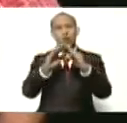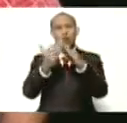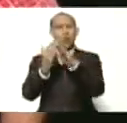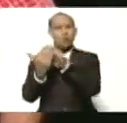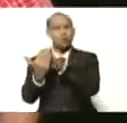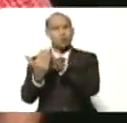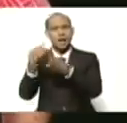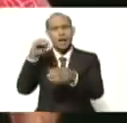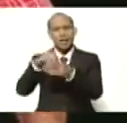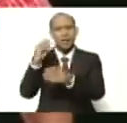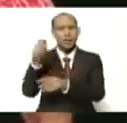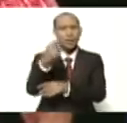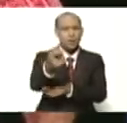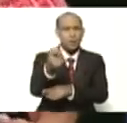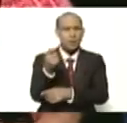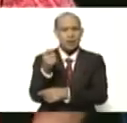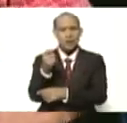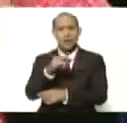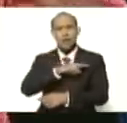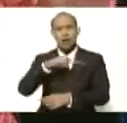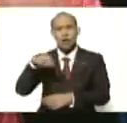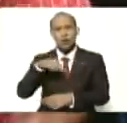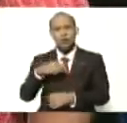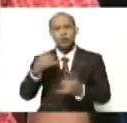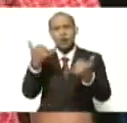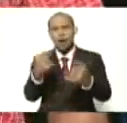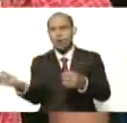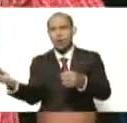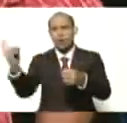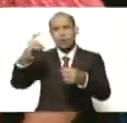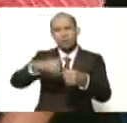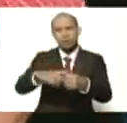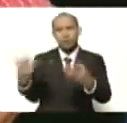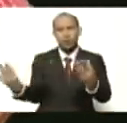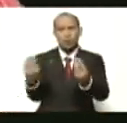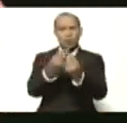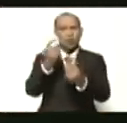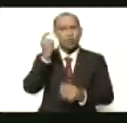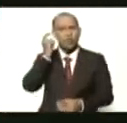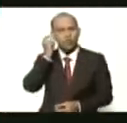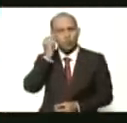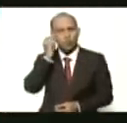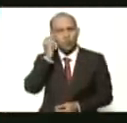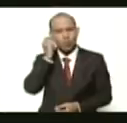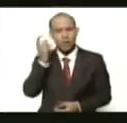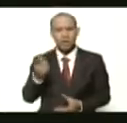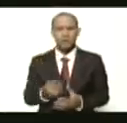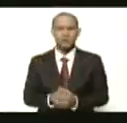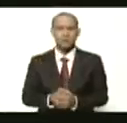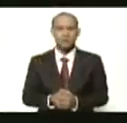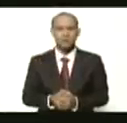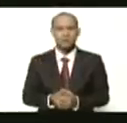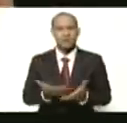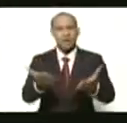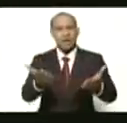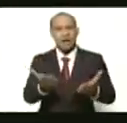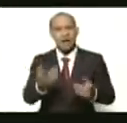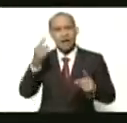en todas las comunidades currícula nosotros ahora hemos ganado ese esfuerzo pero es ganar-ganar para